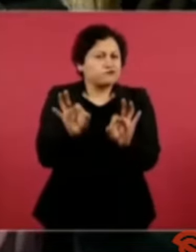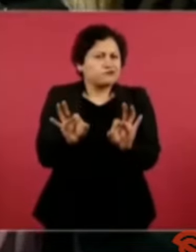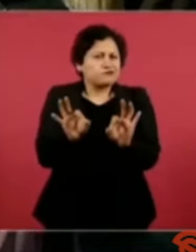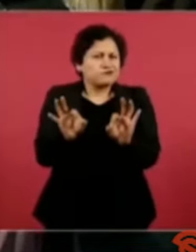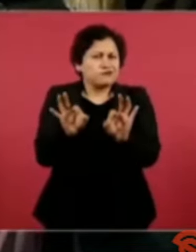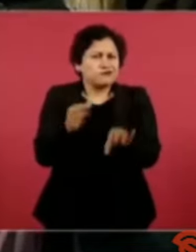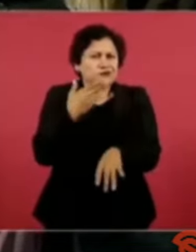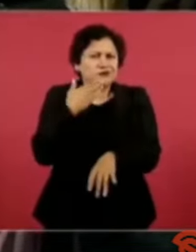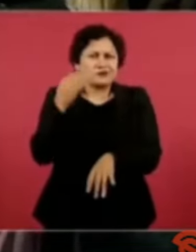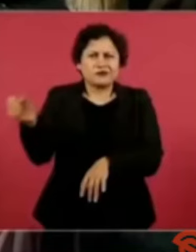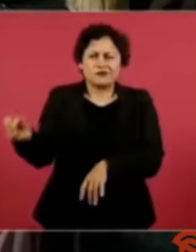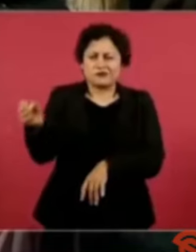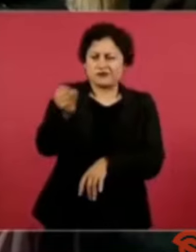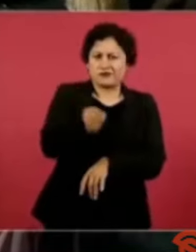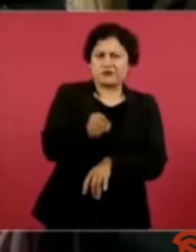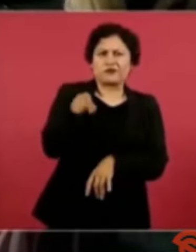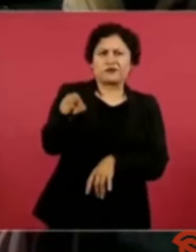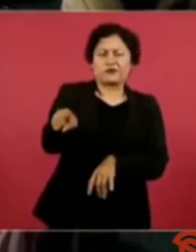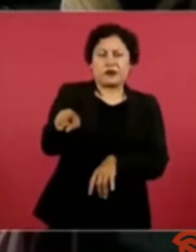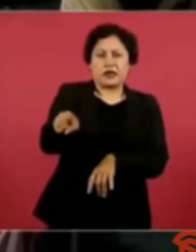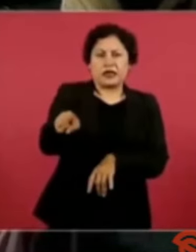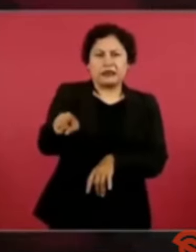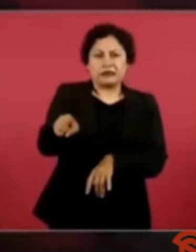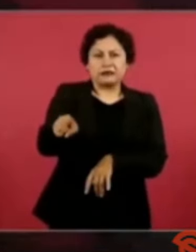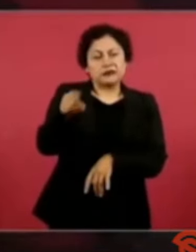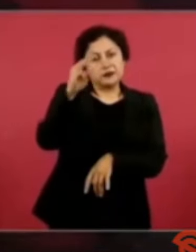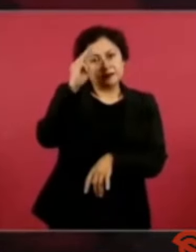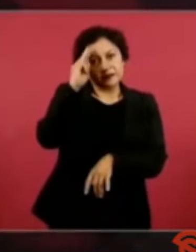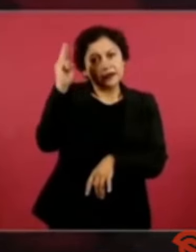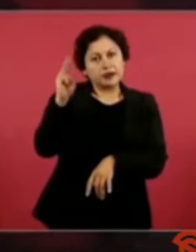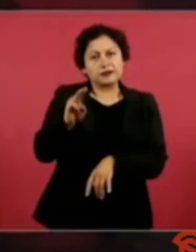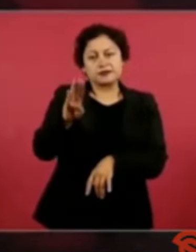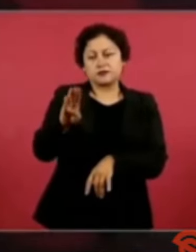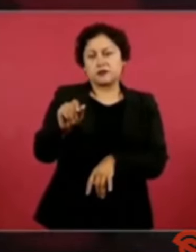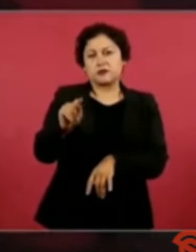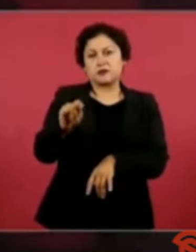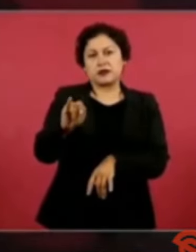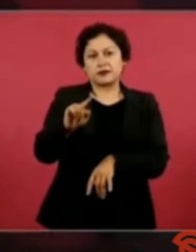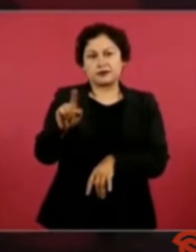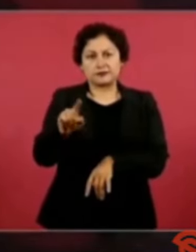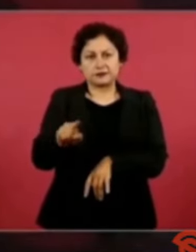el maestro Batis. ¿Y qué creen?